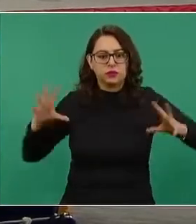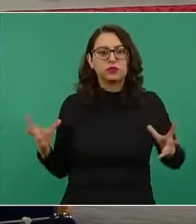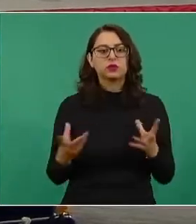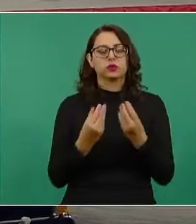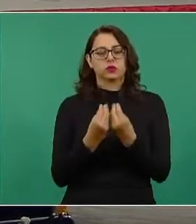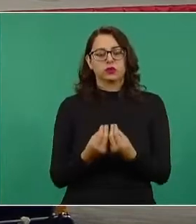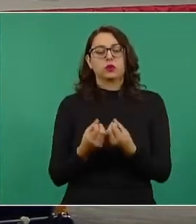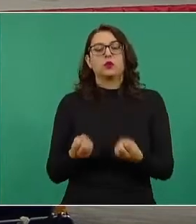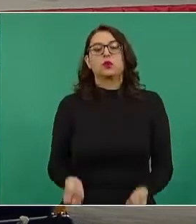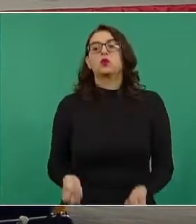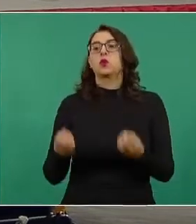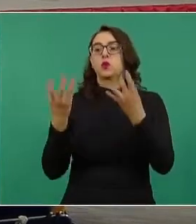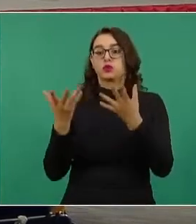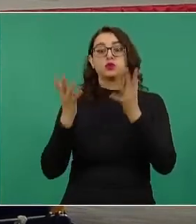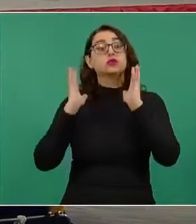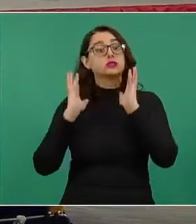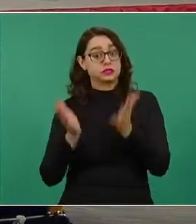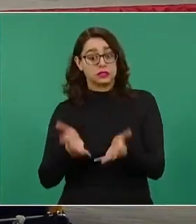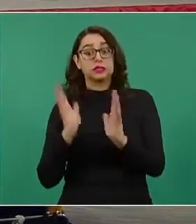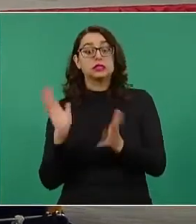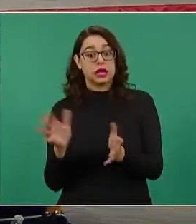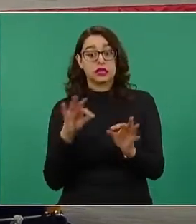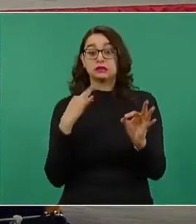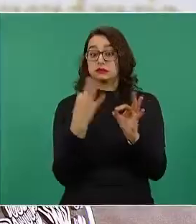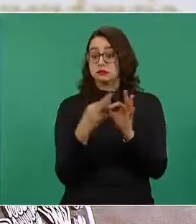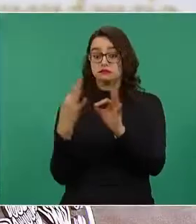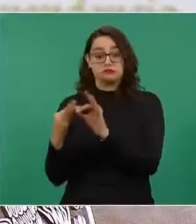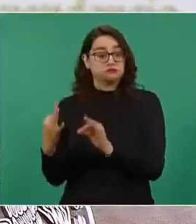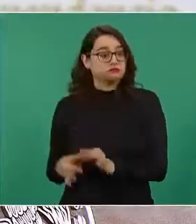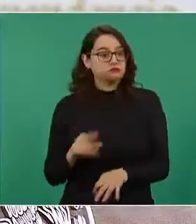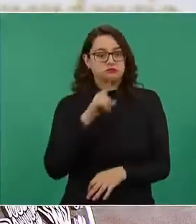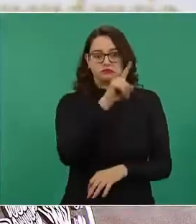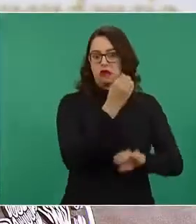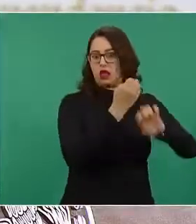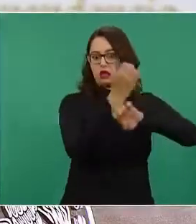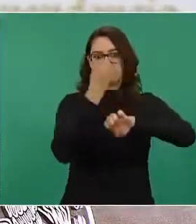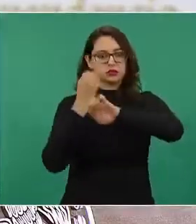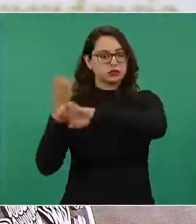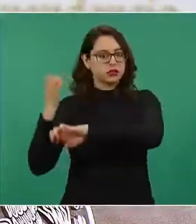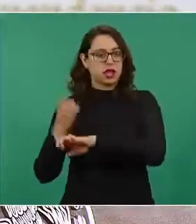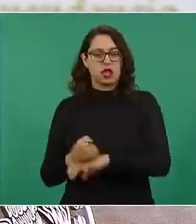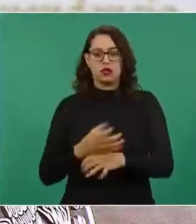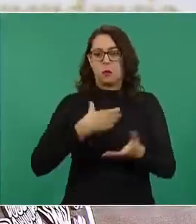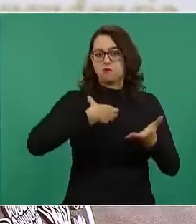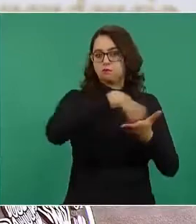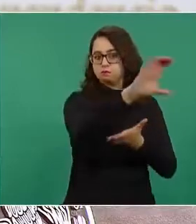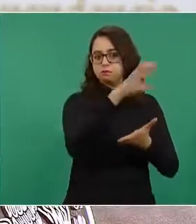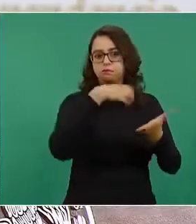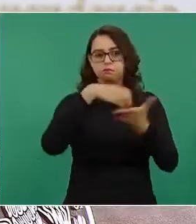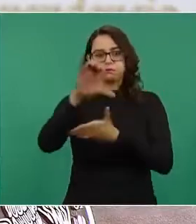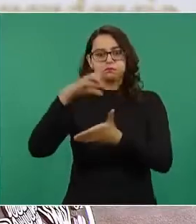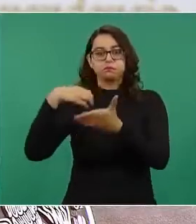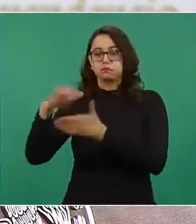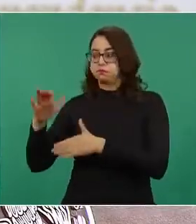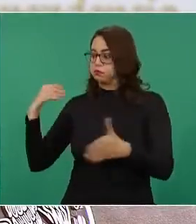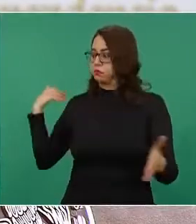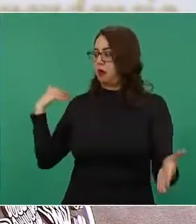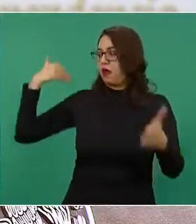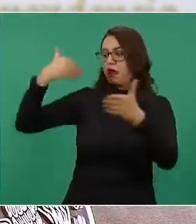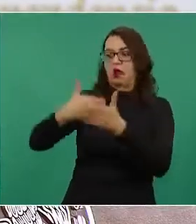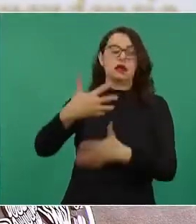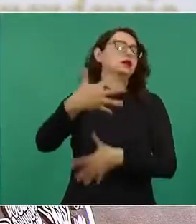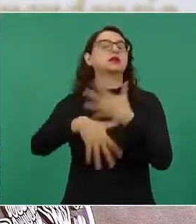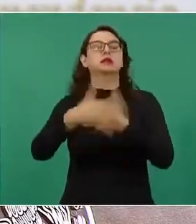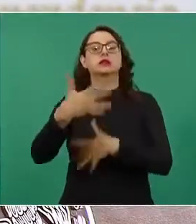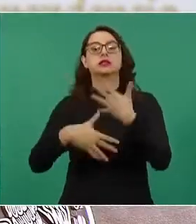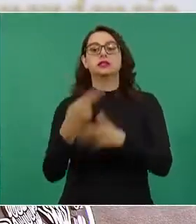53,834,931 piezas entregadas en los almacenes estatales al 15 de noviembre y de las que han sido